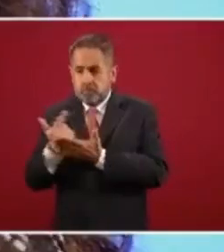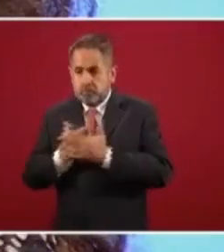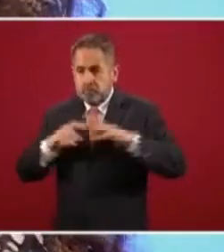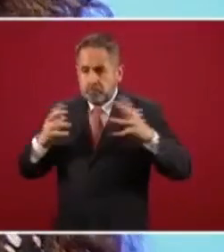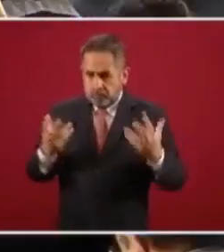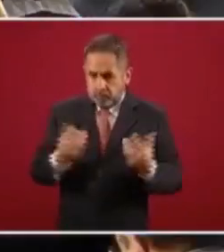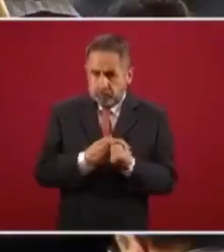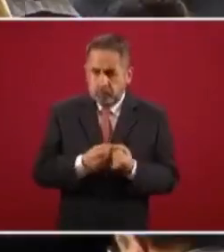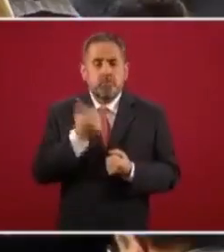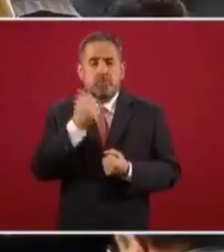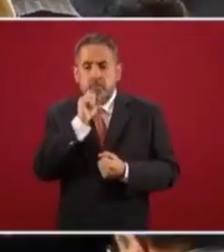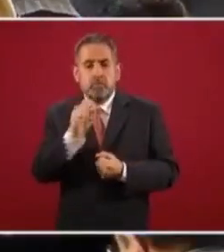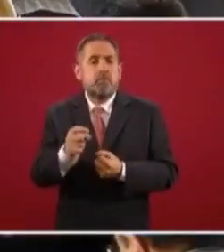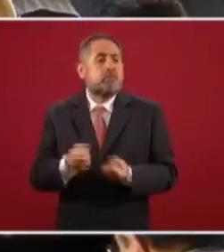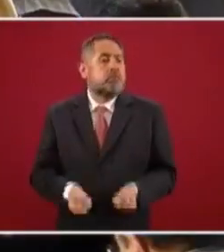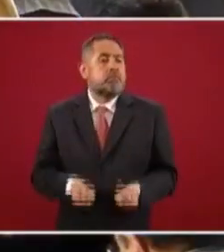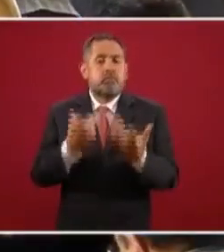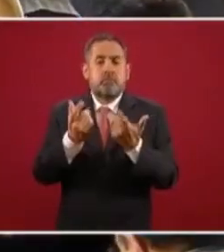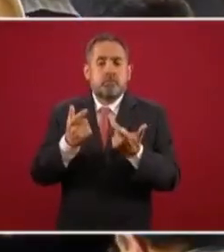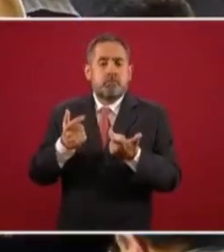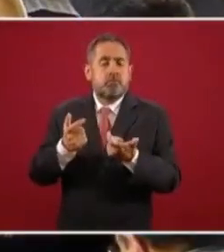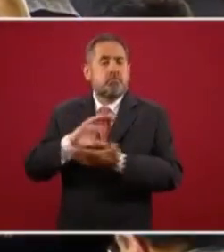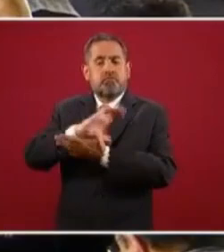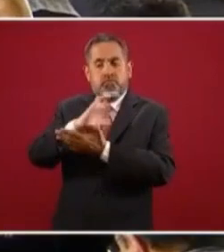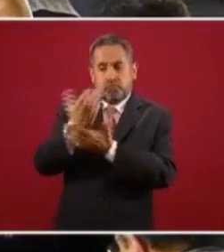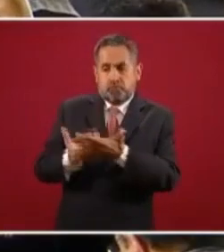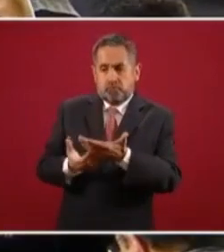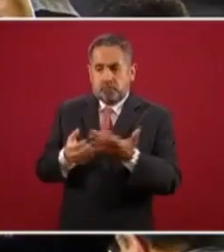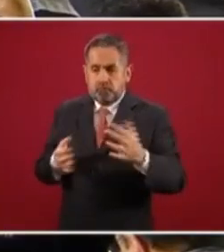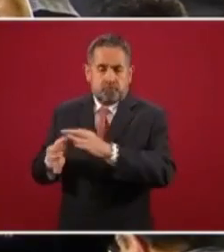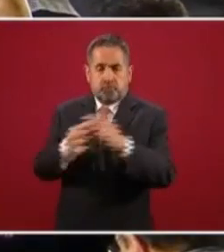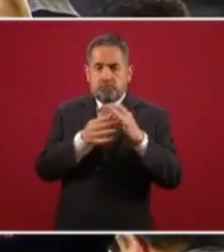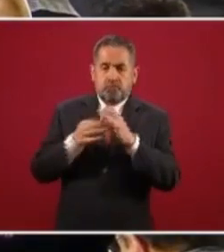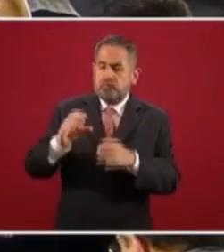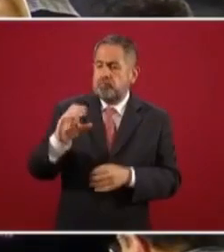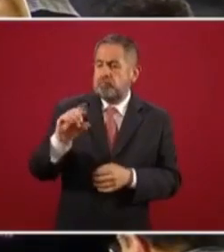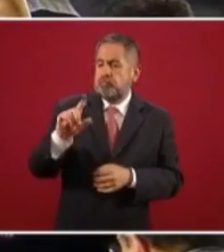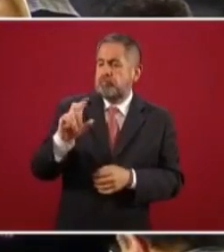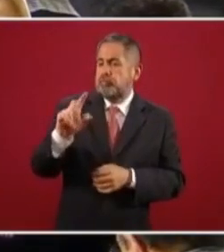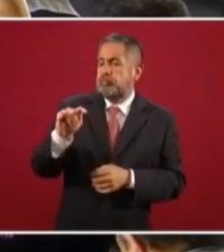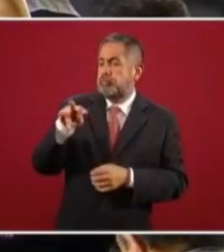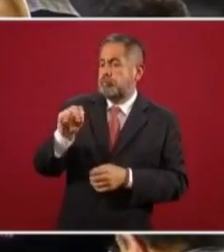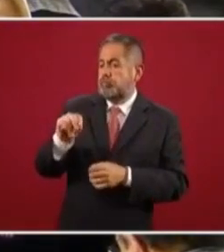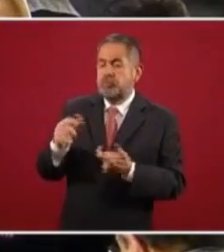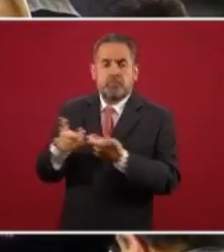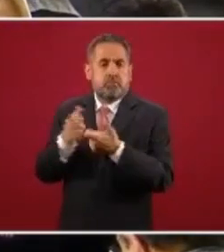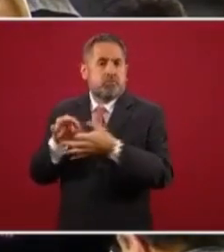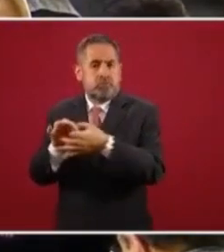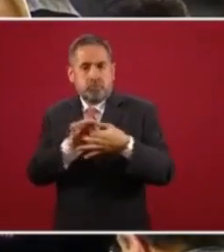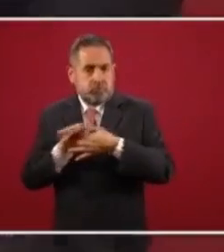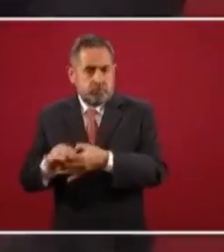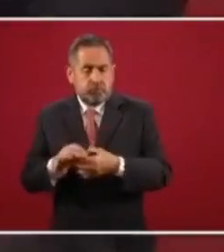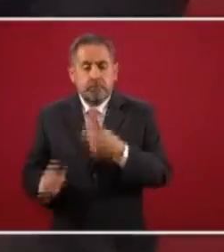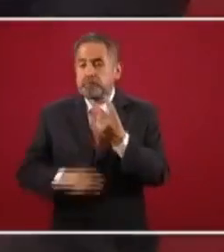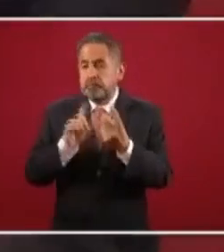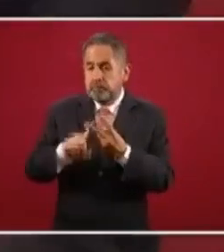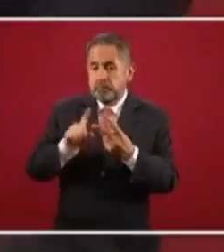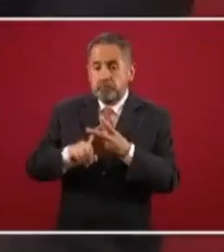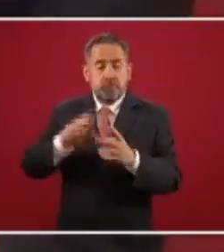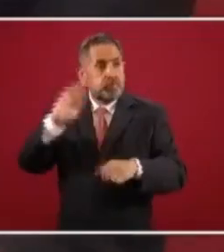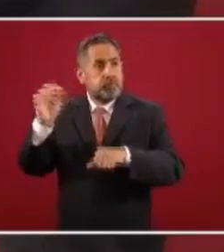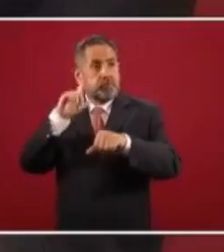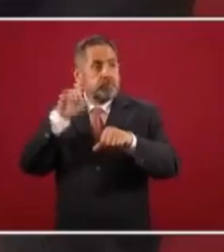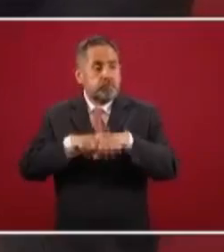de contratos colectivos del país. Lo segundo, estará encargado de la conciliación a nivel